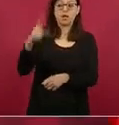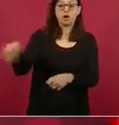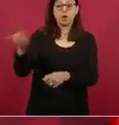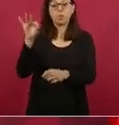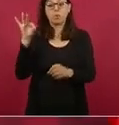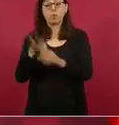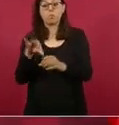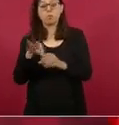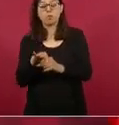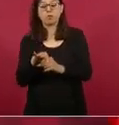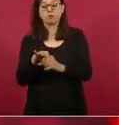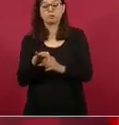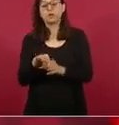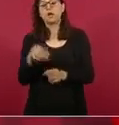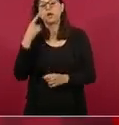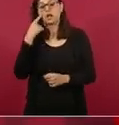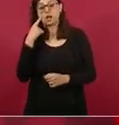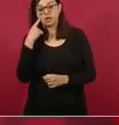va a ser